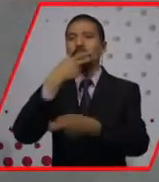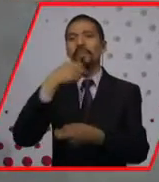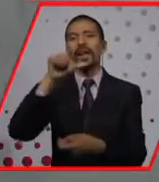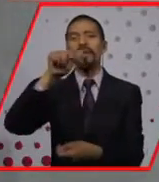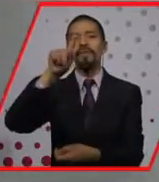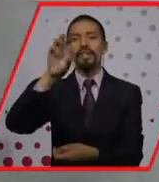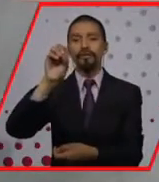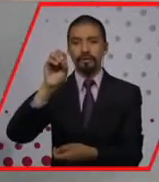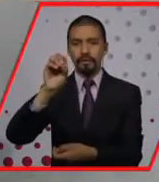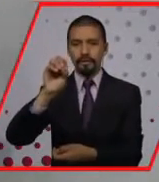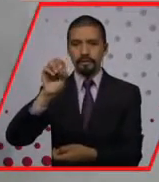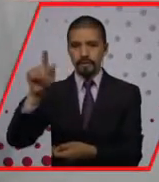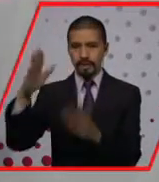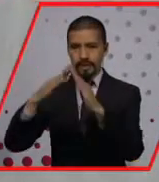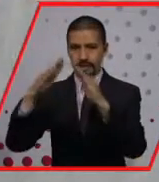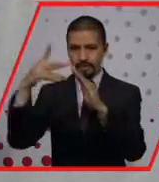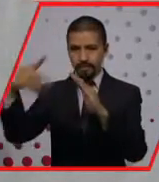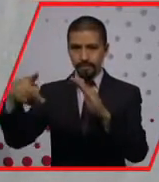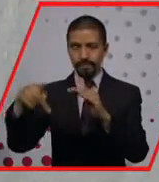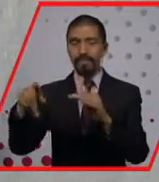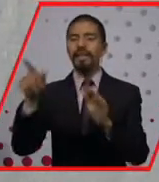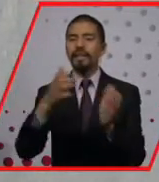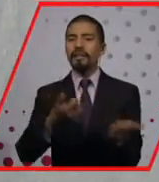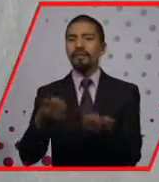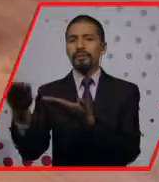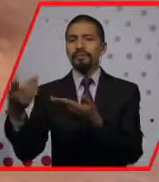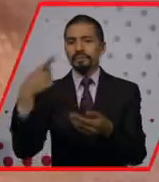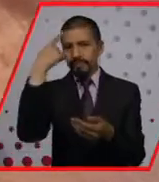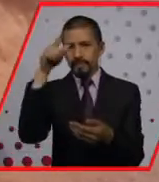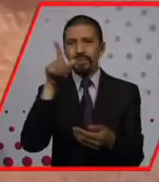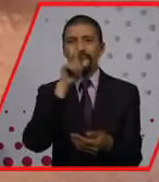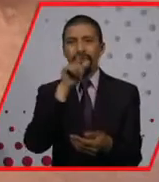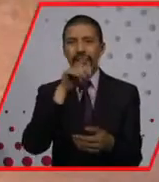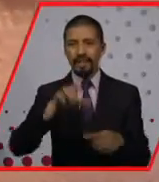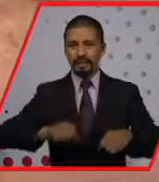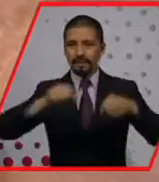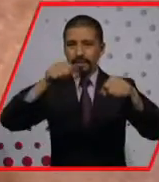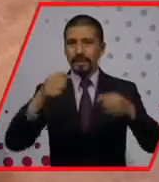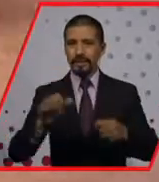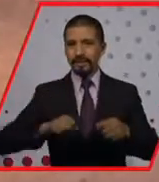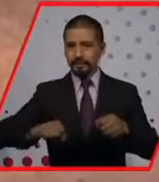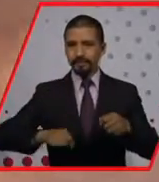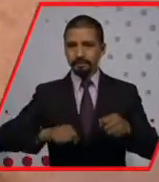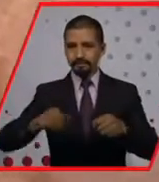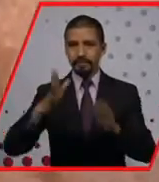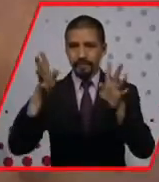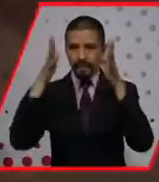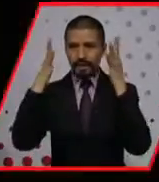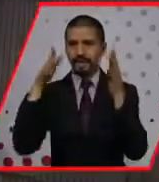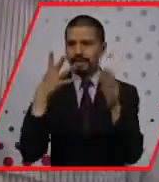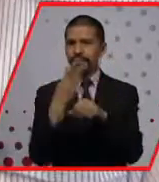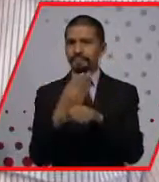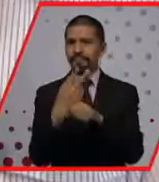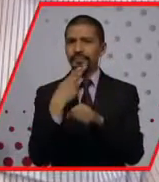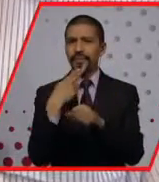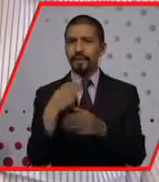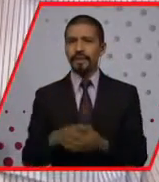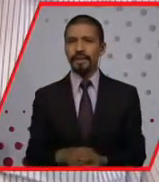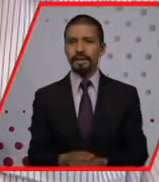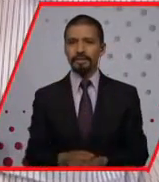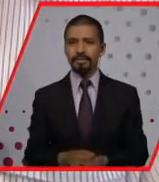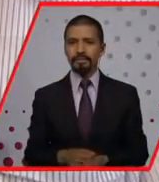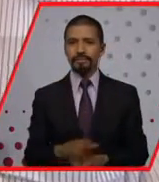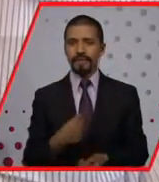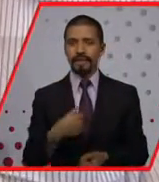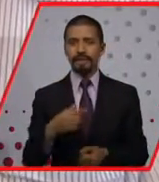Rubio en su domicilio. Cuenta que la llevó por algunas fallas en la caja de velocidades, aunque asegura que aún funcionaba. Yo le entregué la